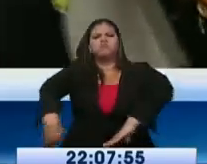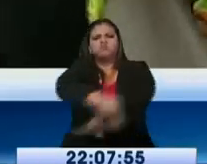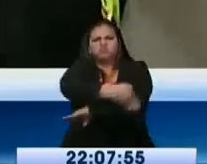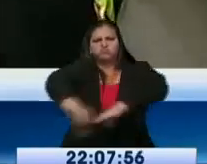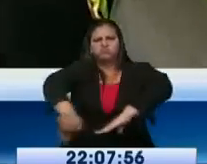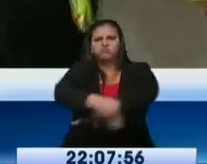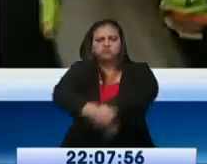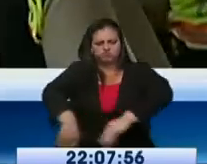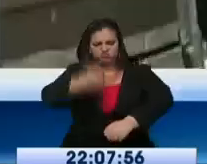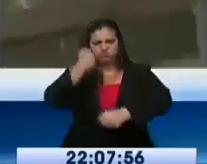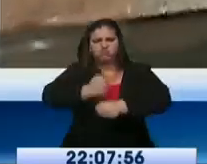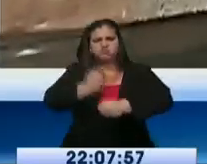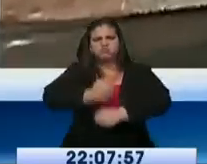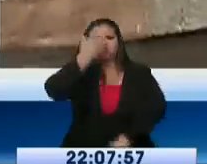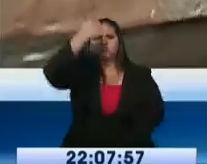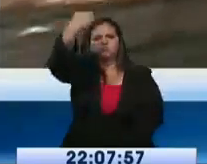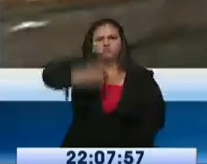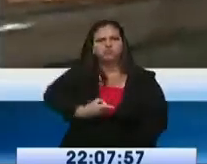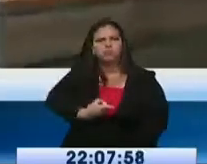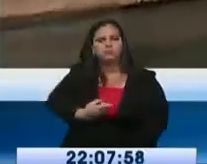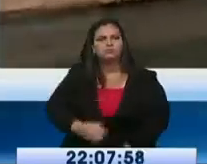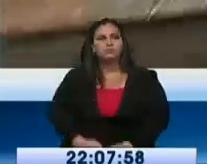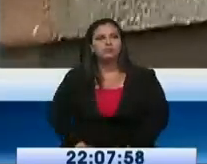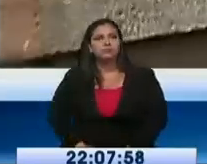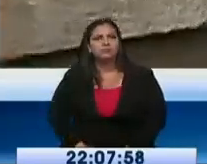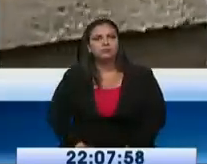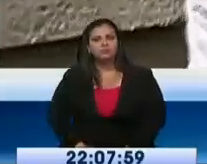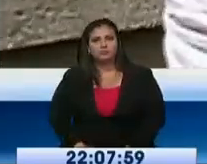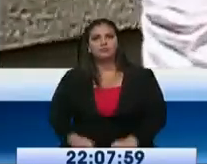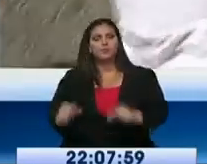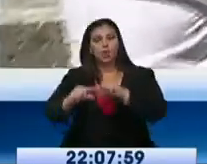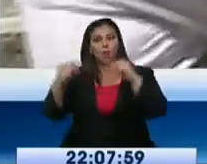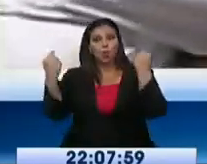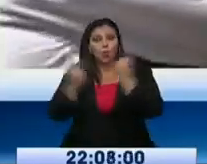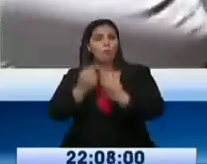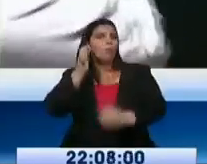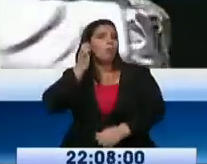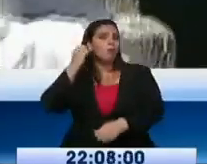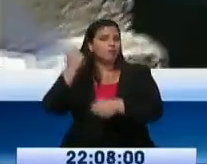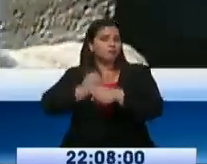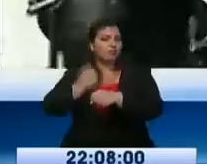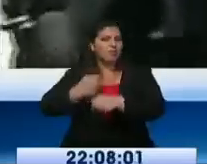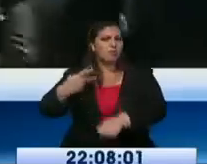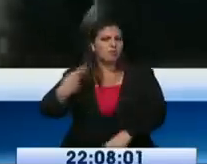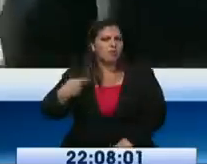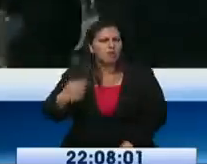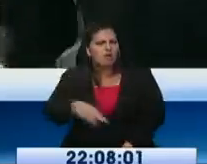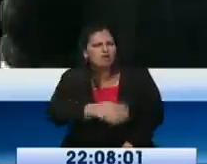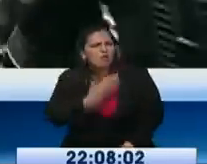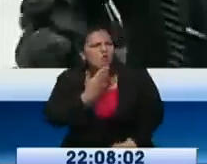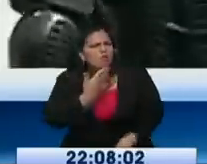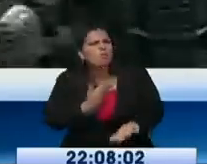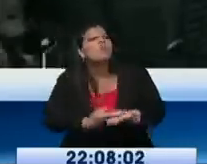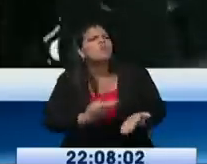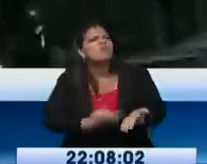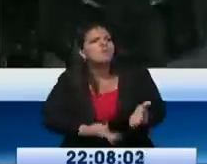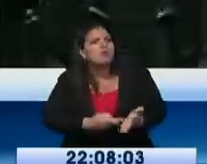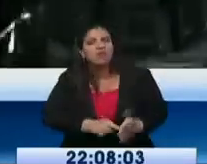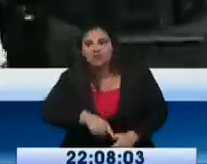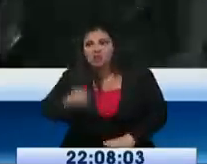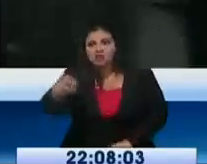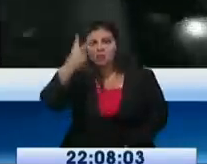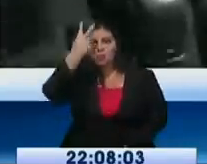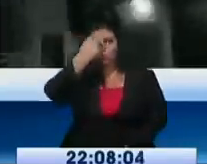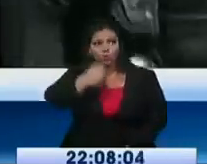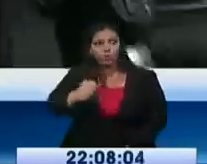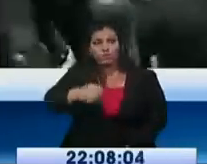dueños de tres residenciales habrían roto los sellos de clausura y estaban funcionando con absoluta normalidad y organizaron un nuevo operativo de